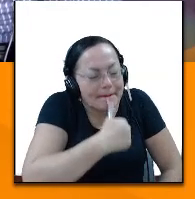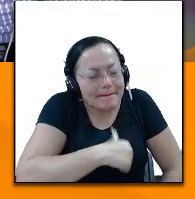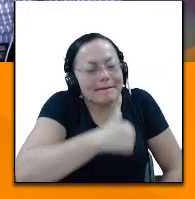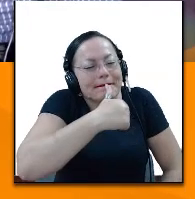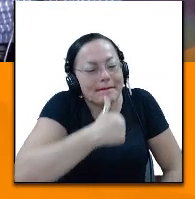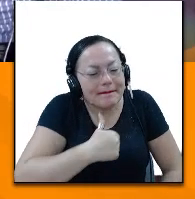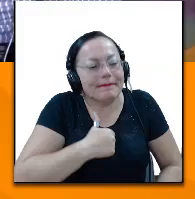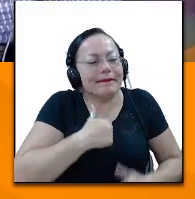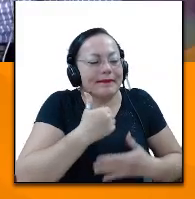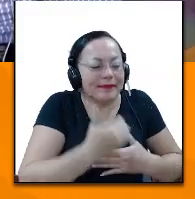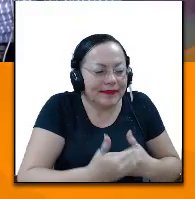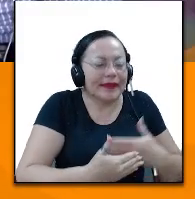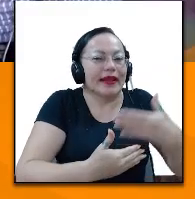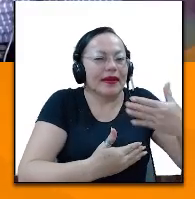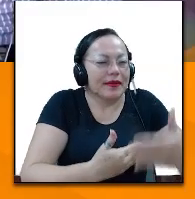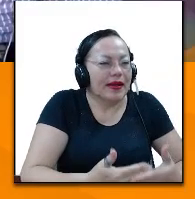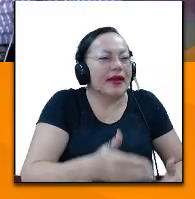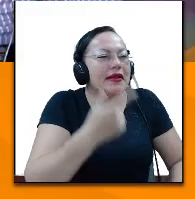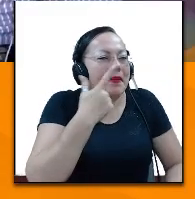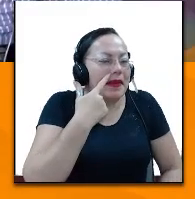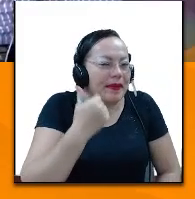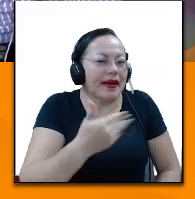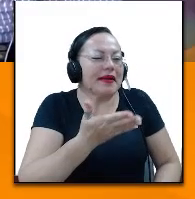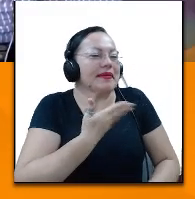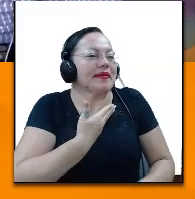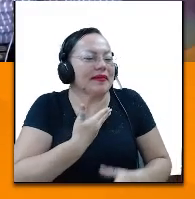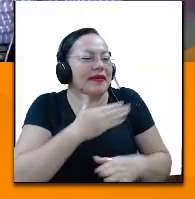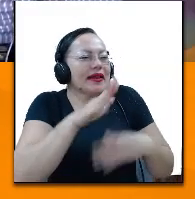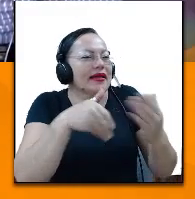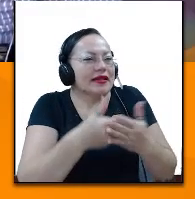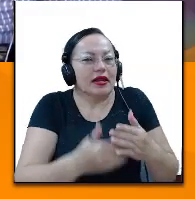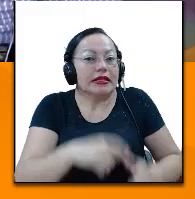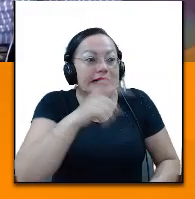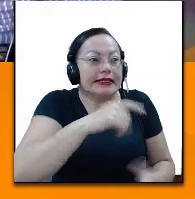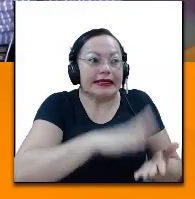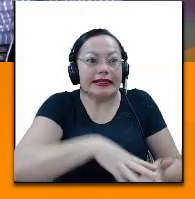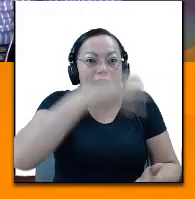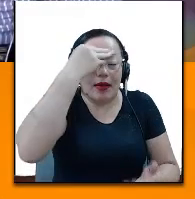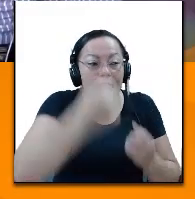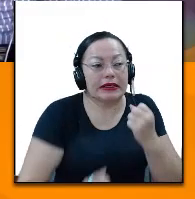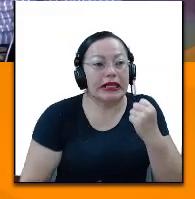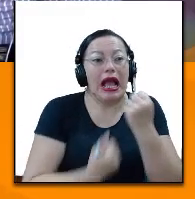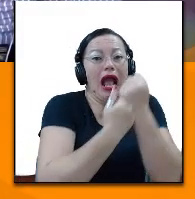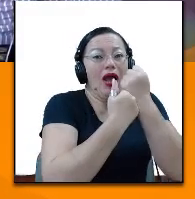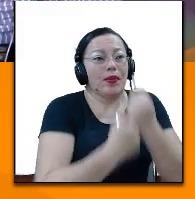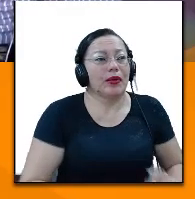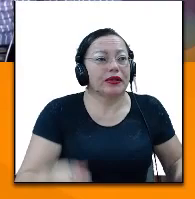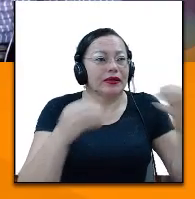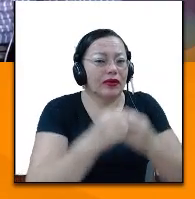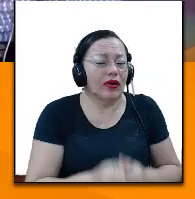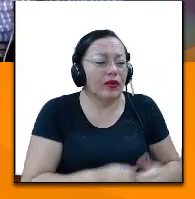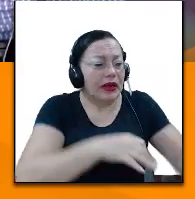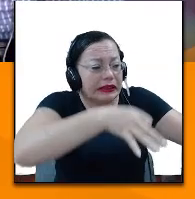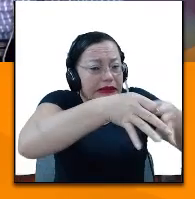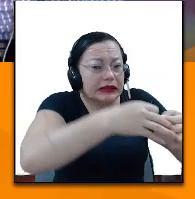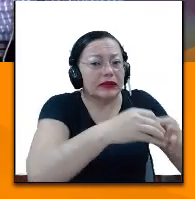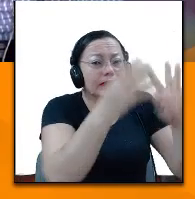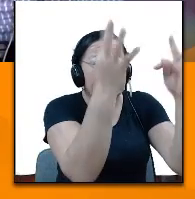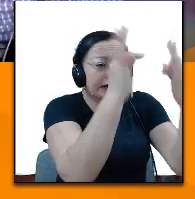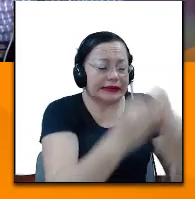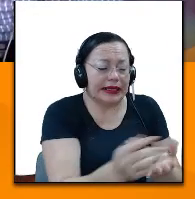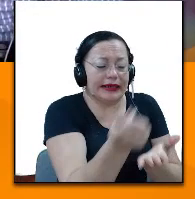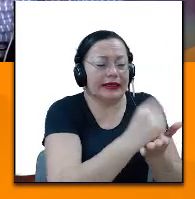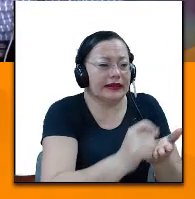con paciencia también para los papás, porque ahora van a necesitar mucho más apoyo que antes para poder desarrollar las tareas,